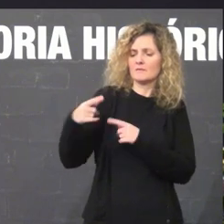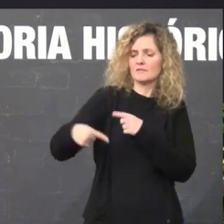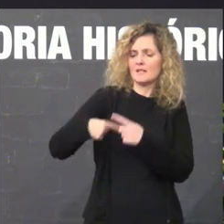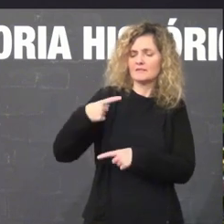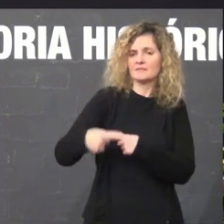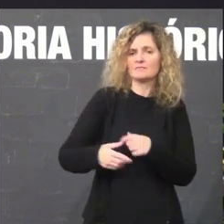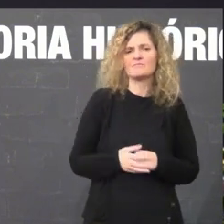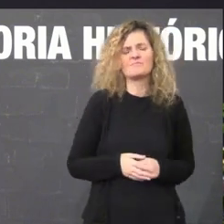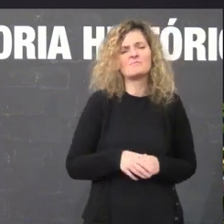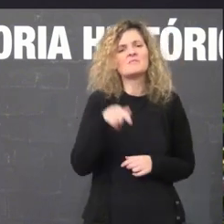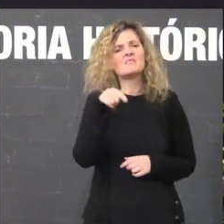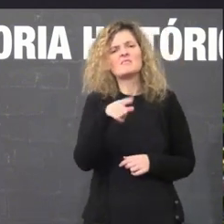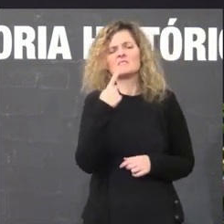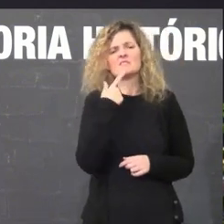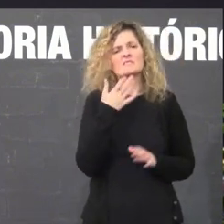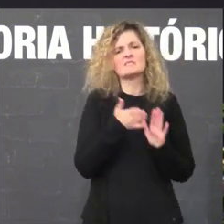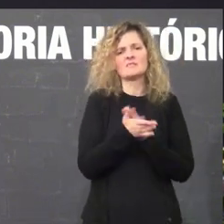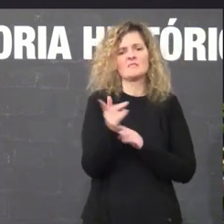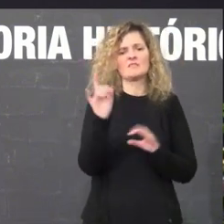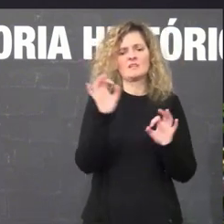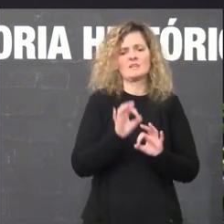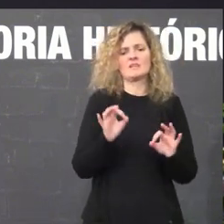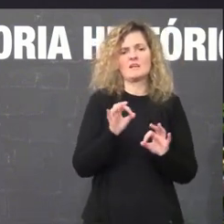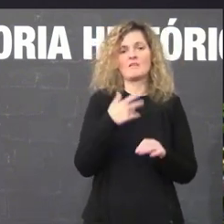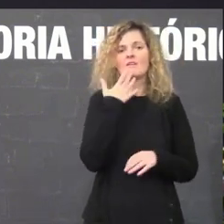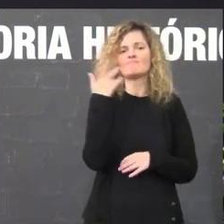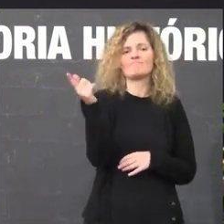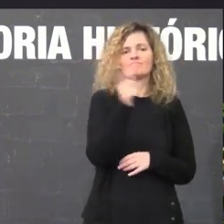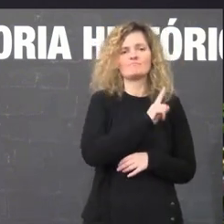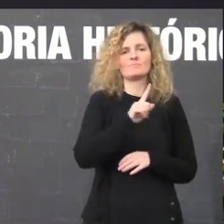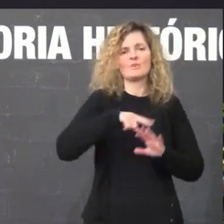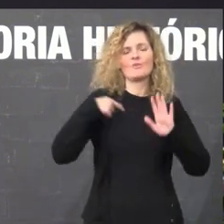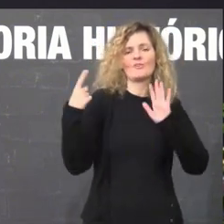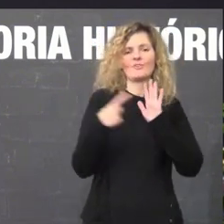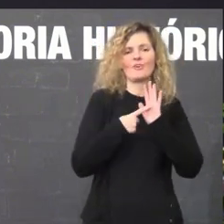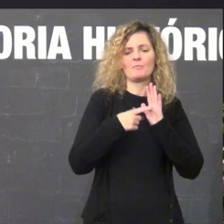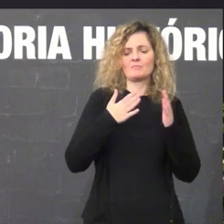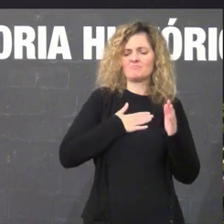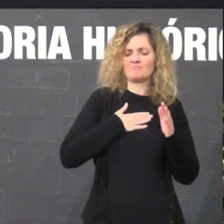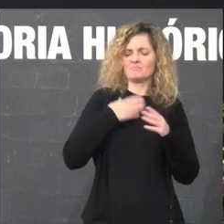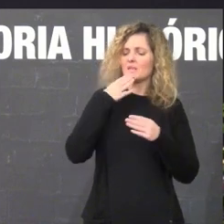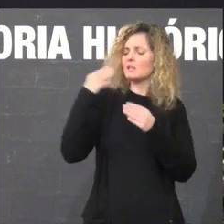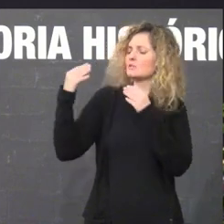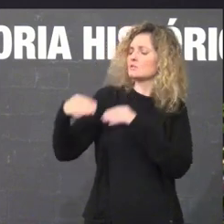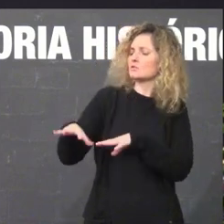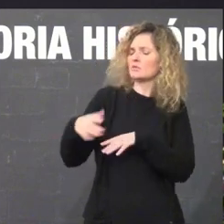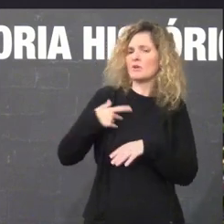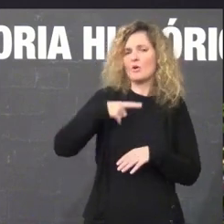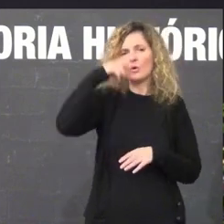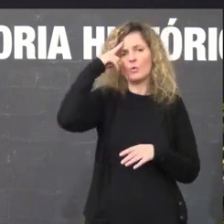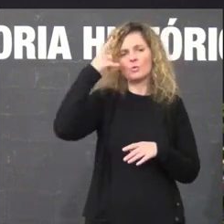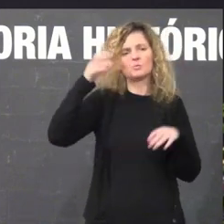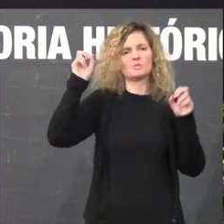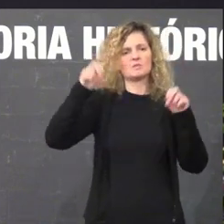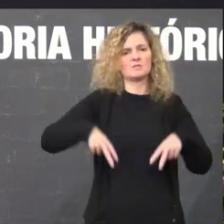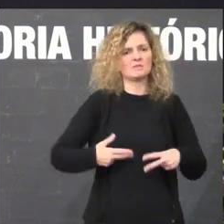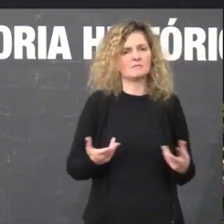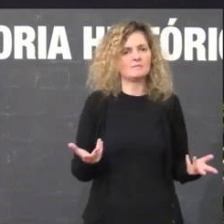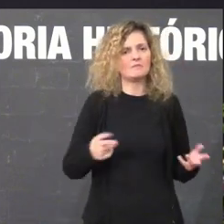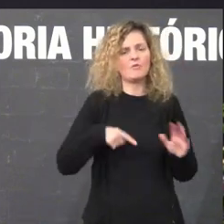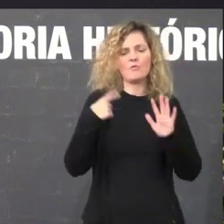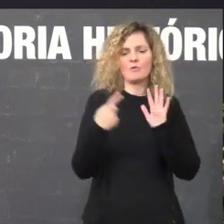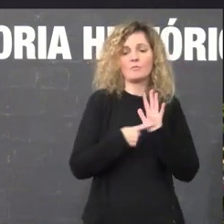Pero esto no me implicó otra cosa que descoñecemento absoluto danosa historia una en cultura tremenda